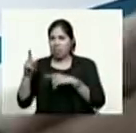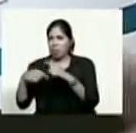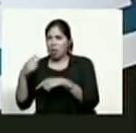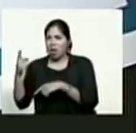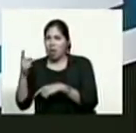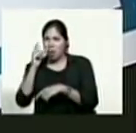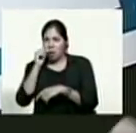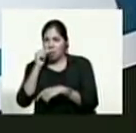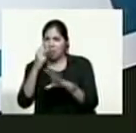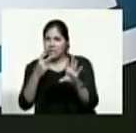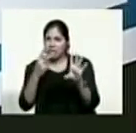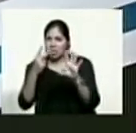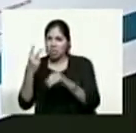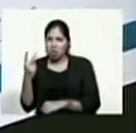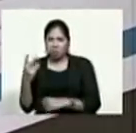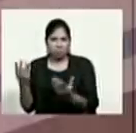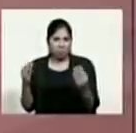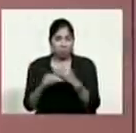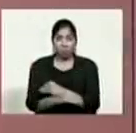poquito más va a llegar al centro de la Tierra,